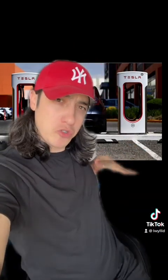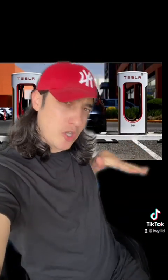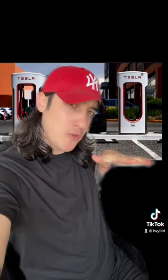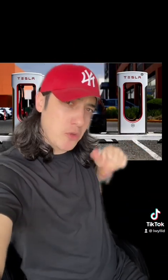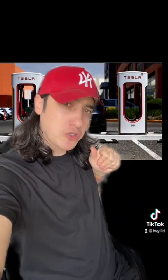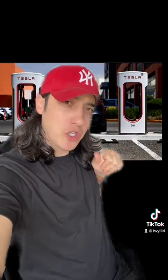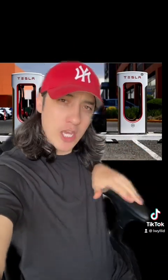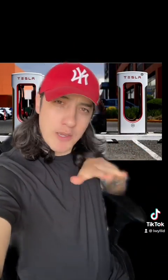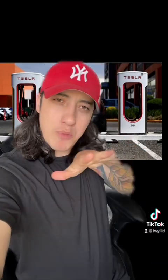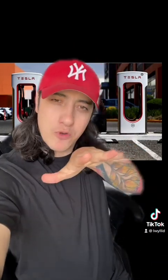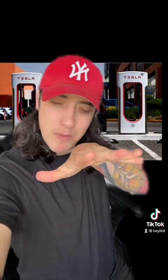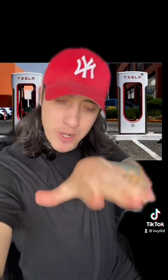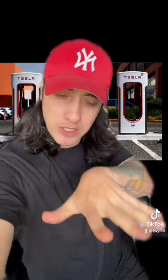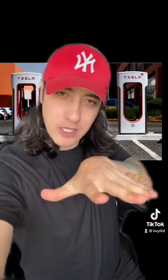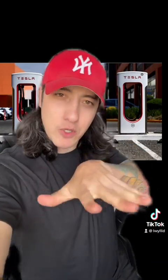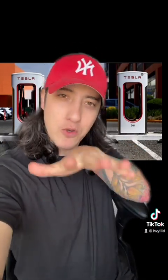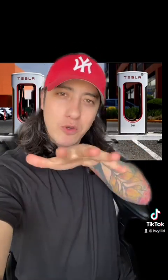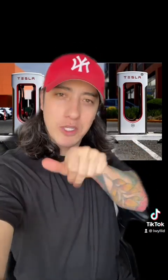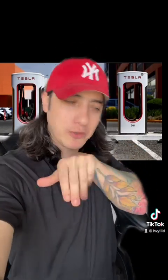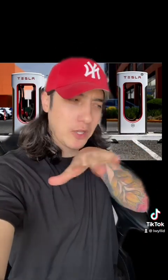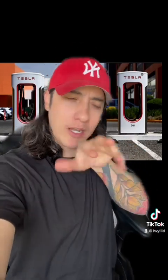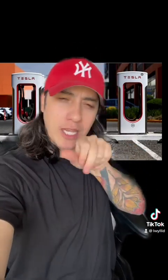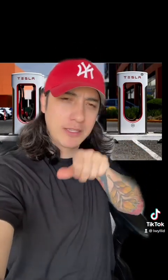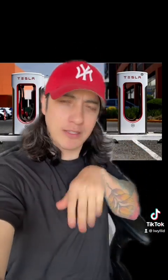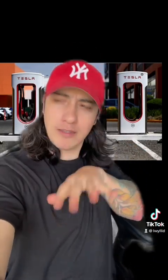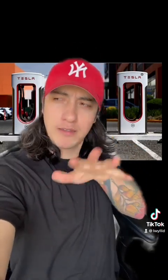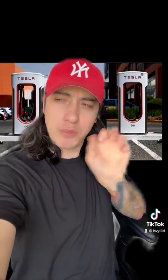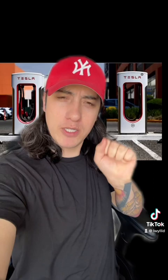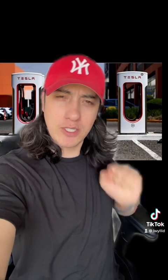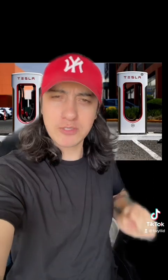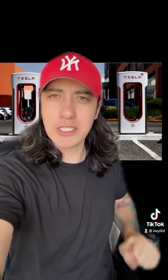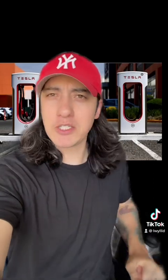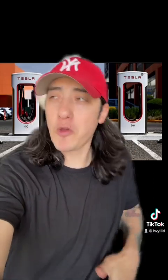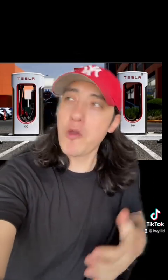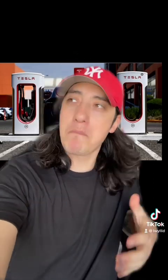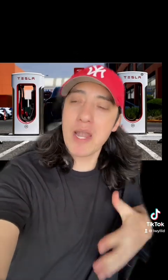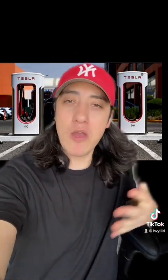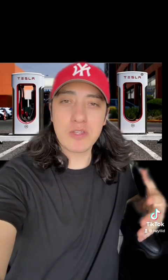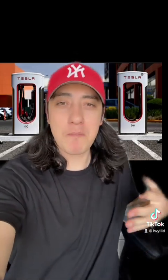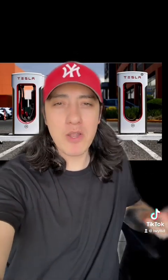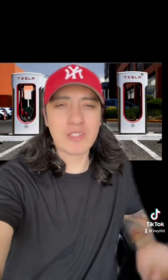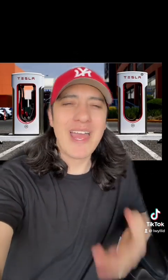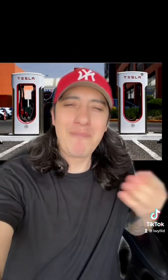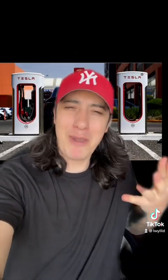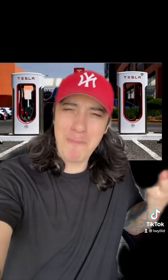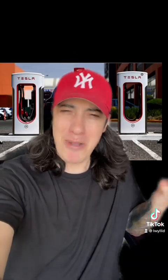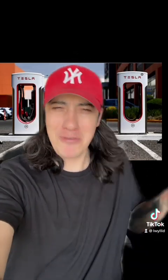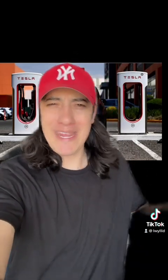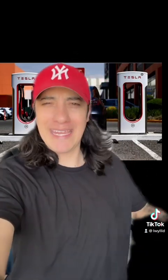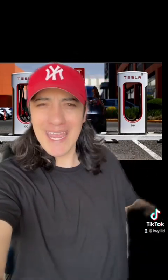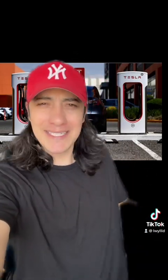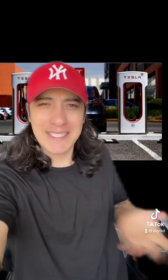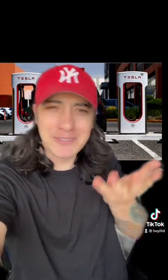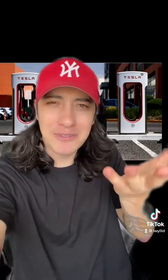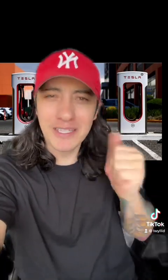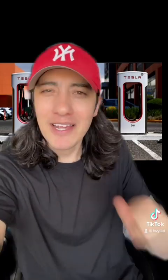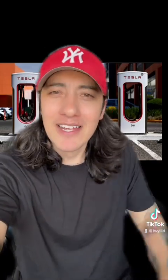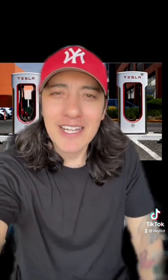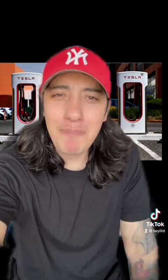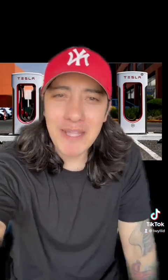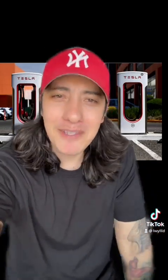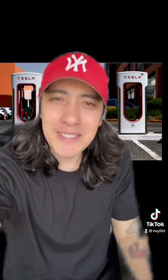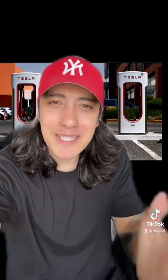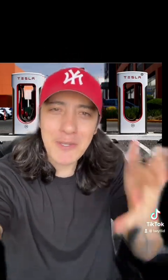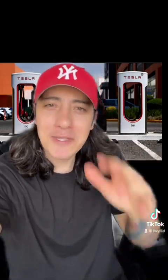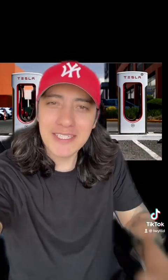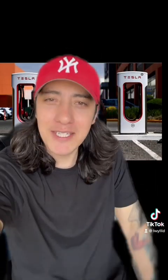¿no? Soy Elon Musk. Pongo una planta y digo, y toda la gente político está diciendo, no, empleos, empleos. ¿Pero empleos de qué? Si es